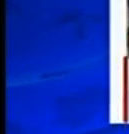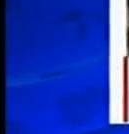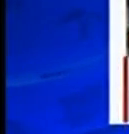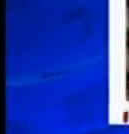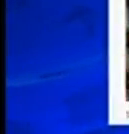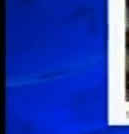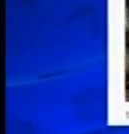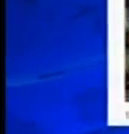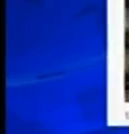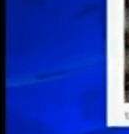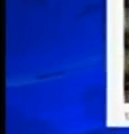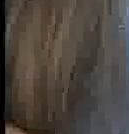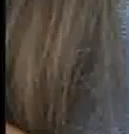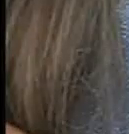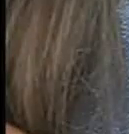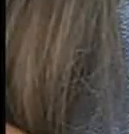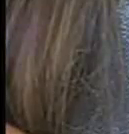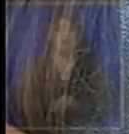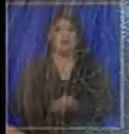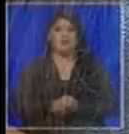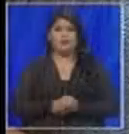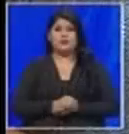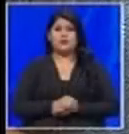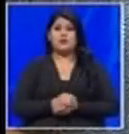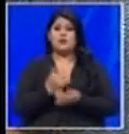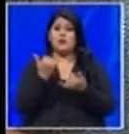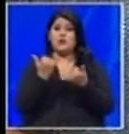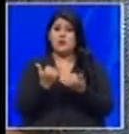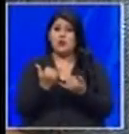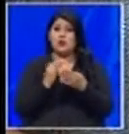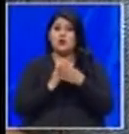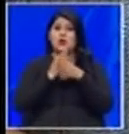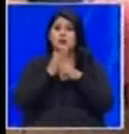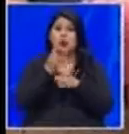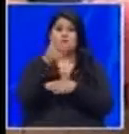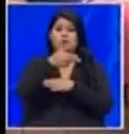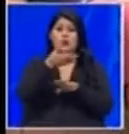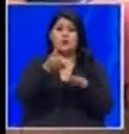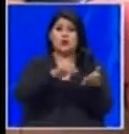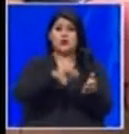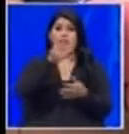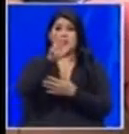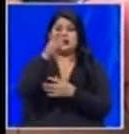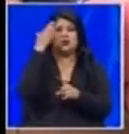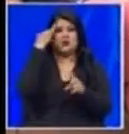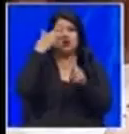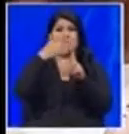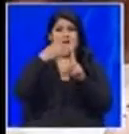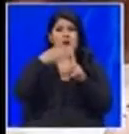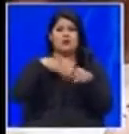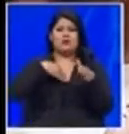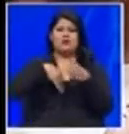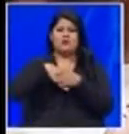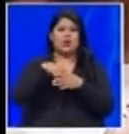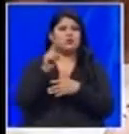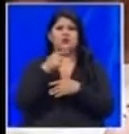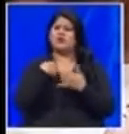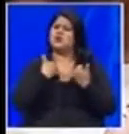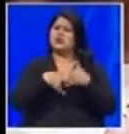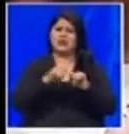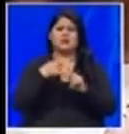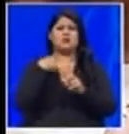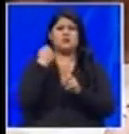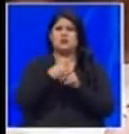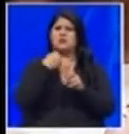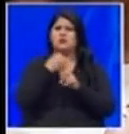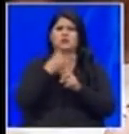ir personalmente al lugar. Hoy, después del asesinato de Paul, Javier y Efraín, su misión no decae. Seguimos insistiendo